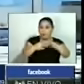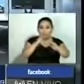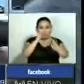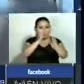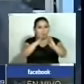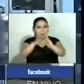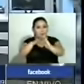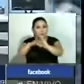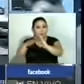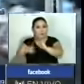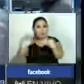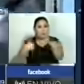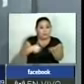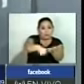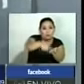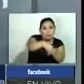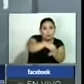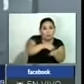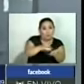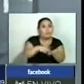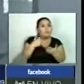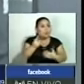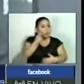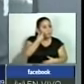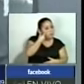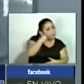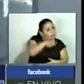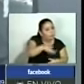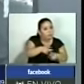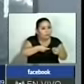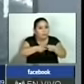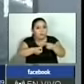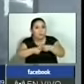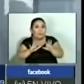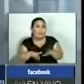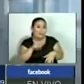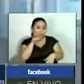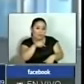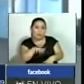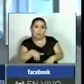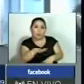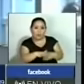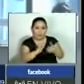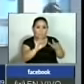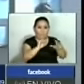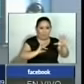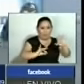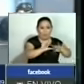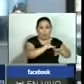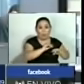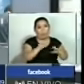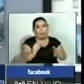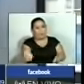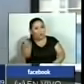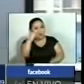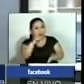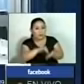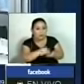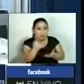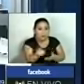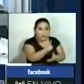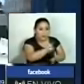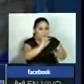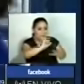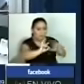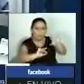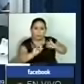hay 3 municipios que tienen cordón sanitario porque se han registrado ya sea casos comunitarios o bien repunte de personas